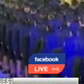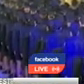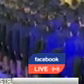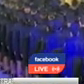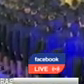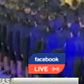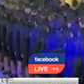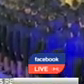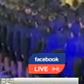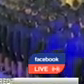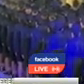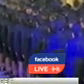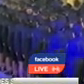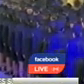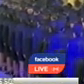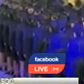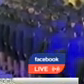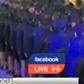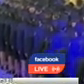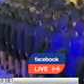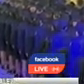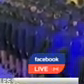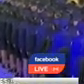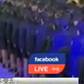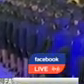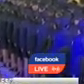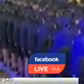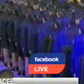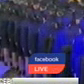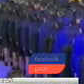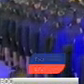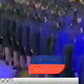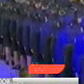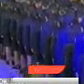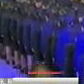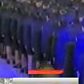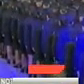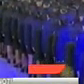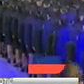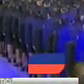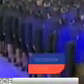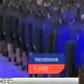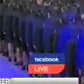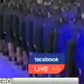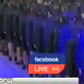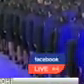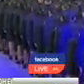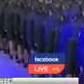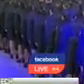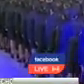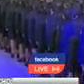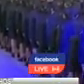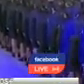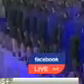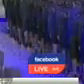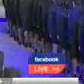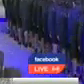,392 elementos que estarán al frente de la batalla frontal contra la delincuencia.